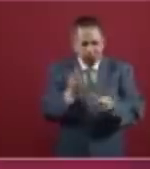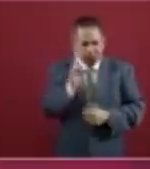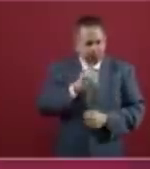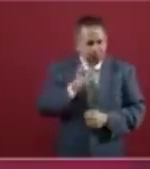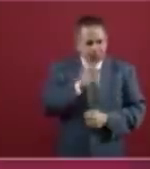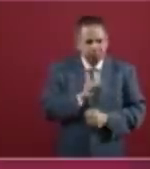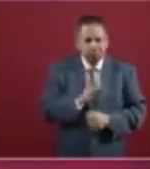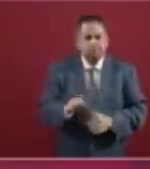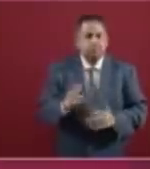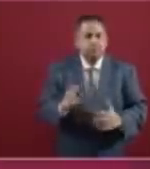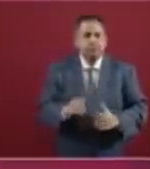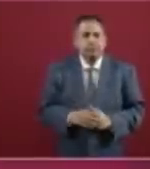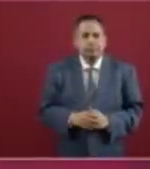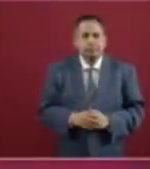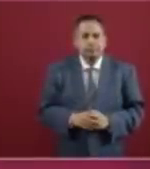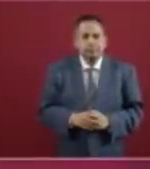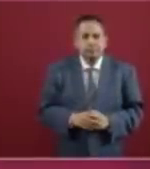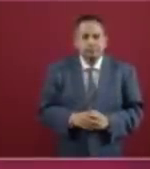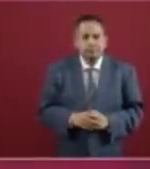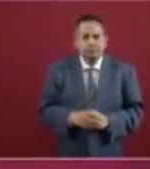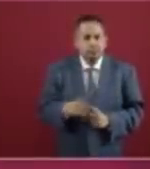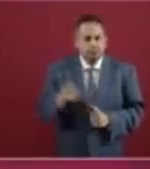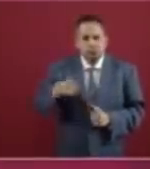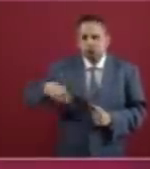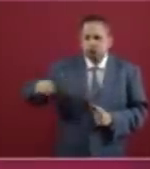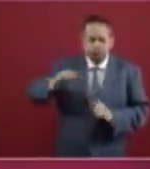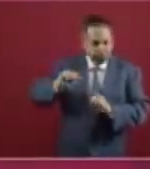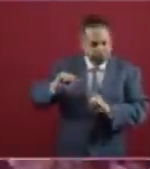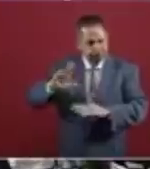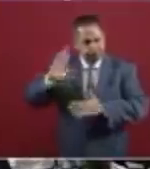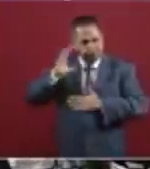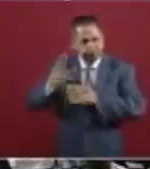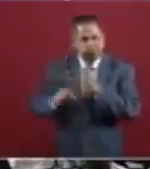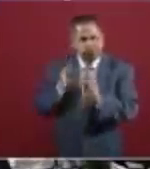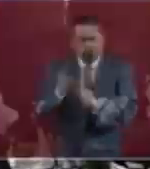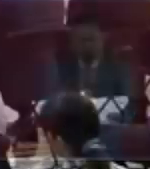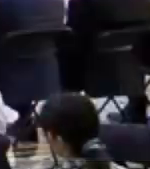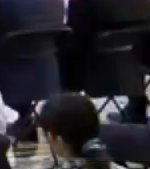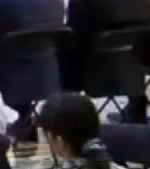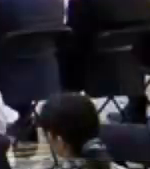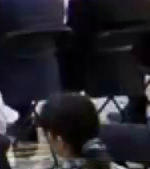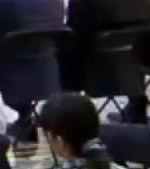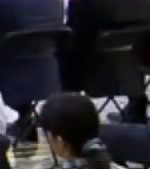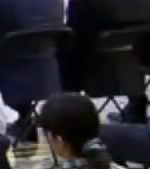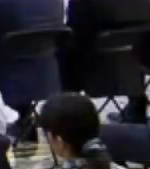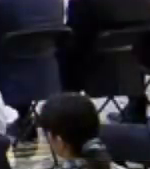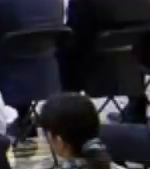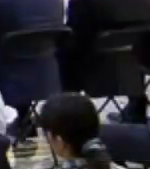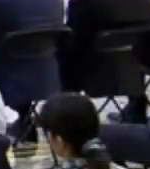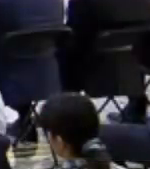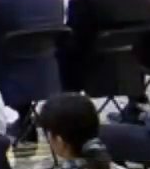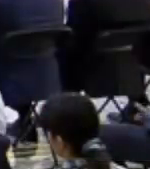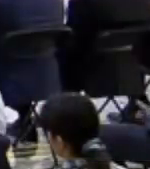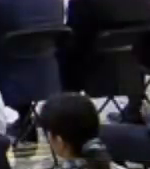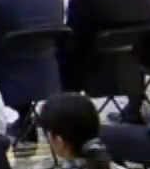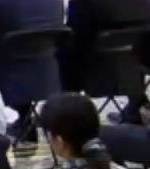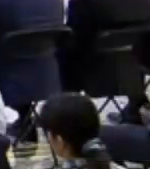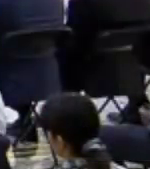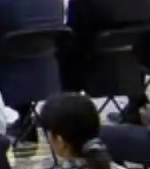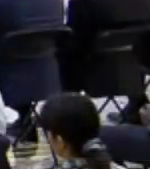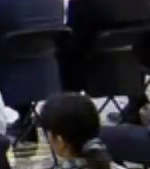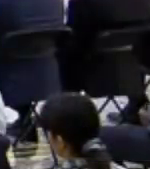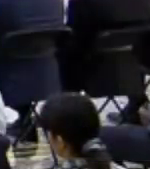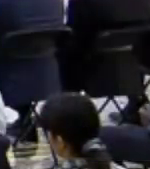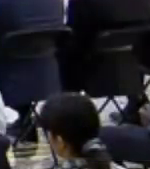Y el compromiso que tenemos es cancelar la mal llamada